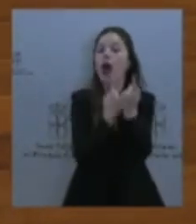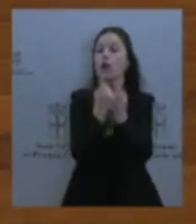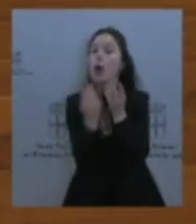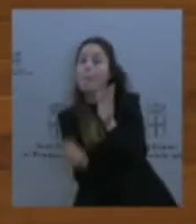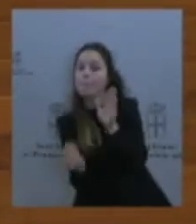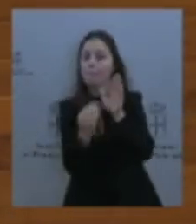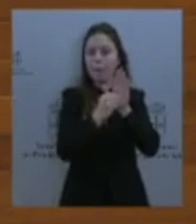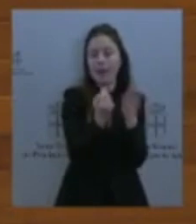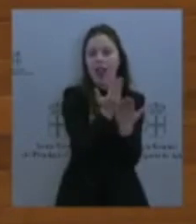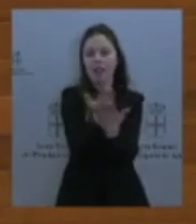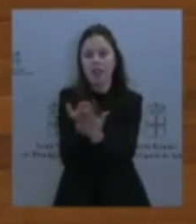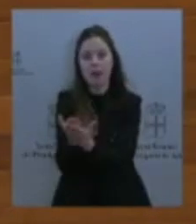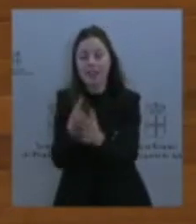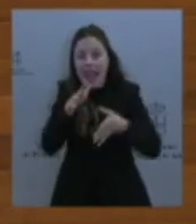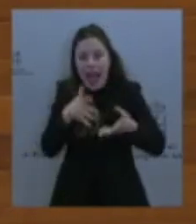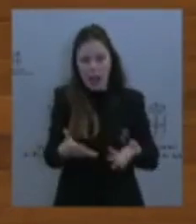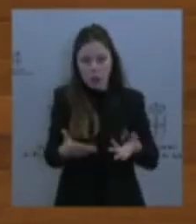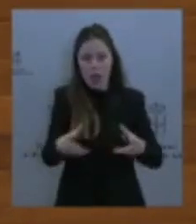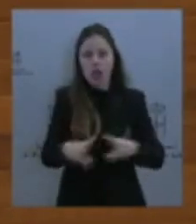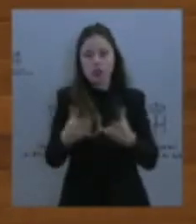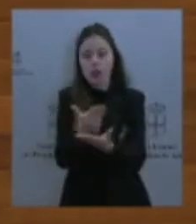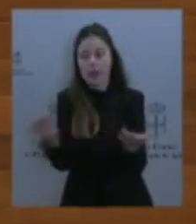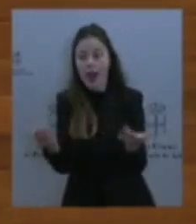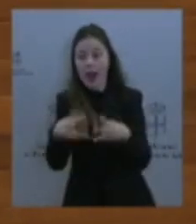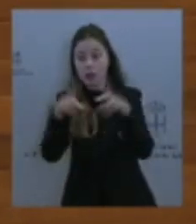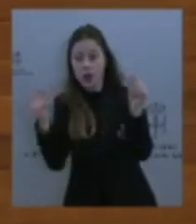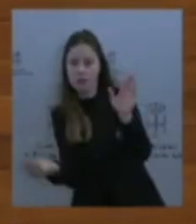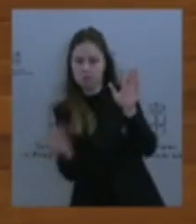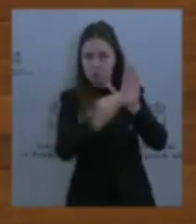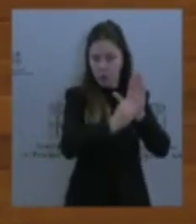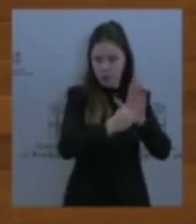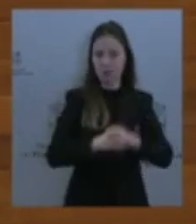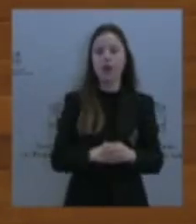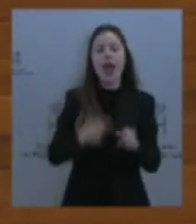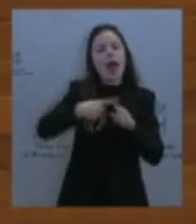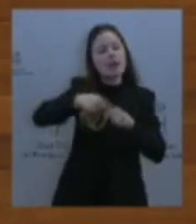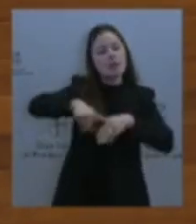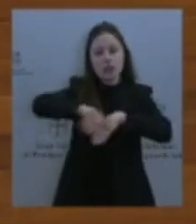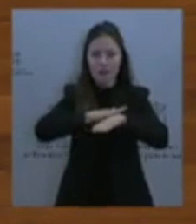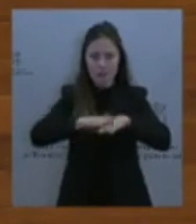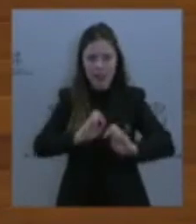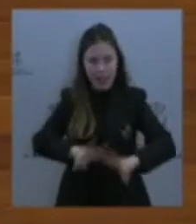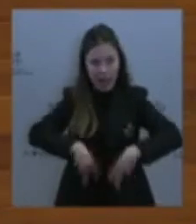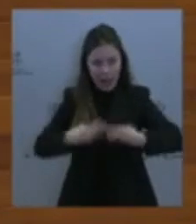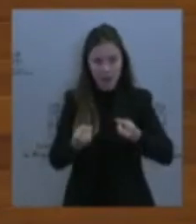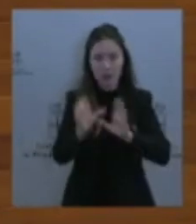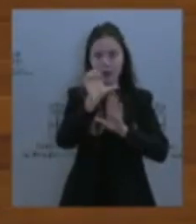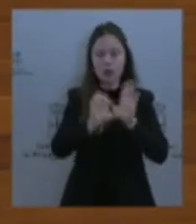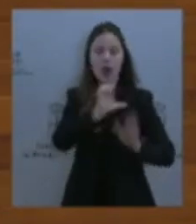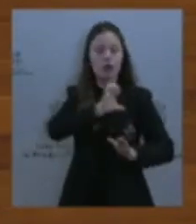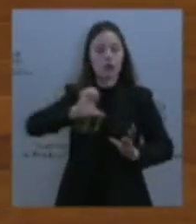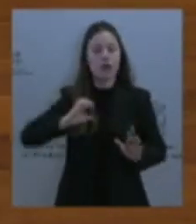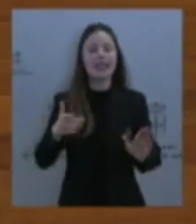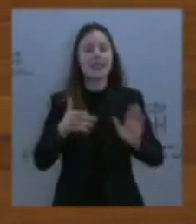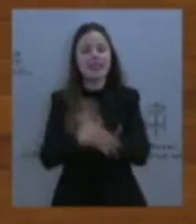de la sociedad asturiana. Un de los elementos cruciales de una reforma del Estatuto de Autonomía tendría que ver necesariamente